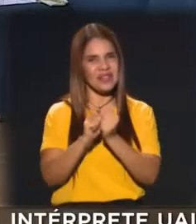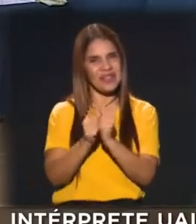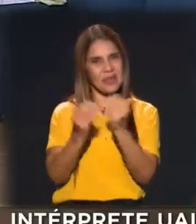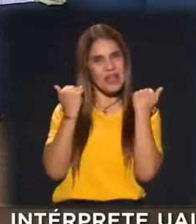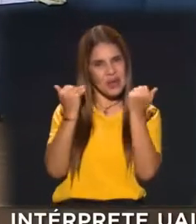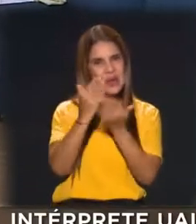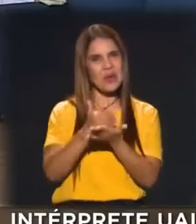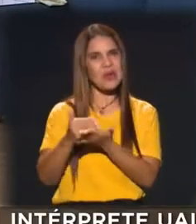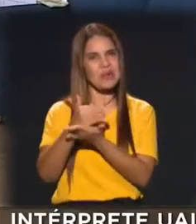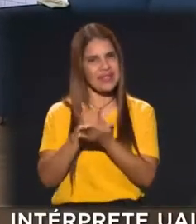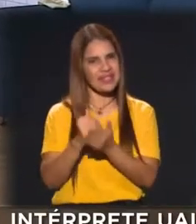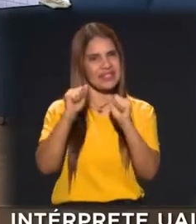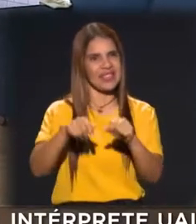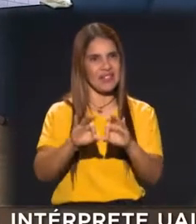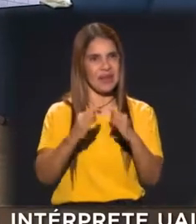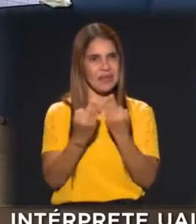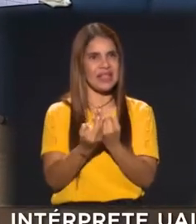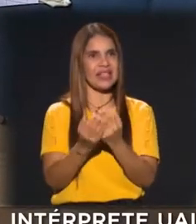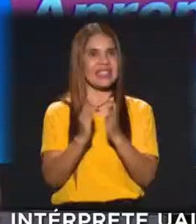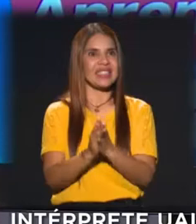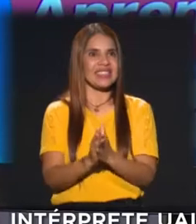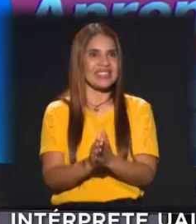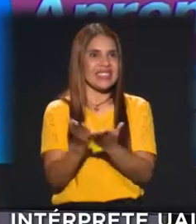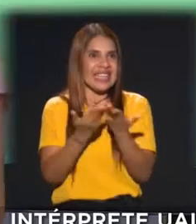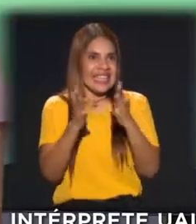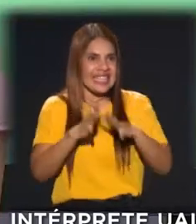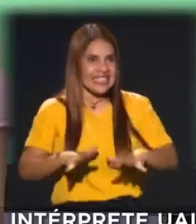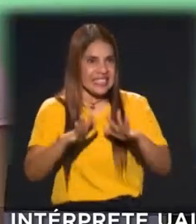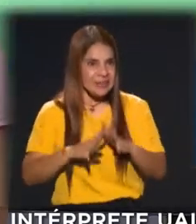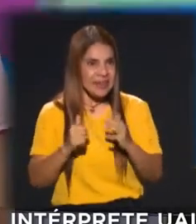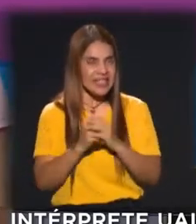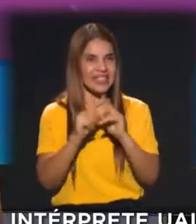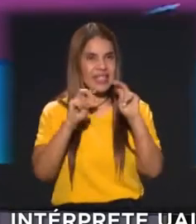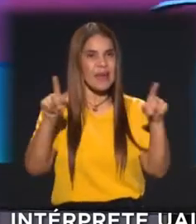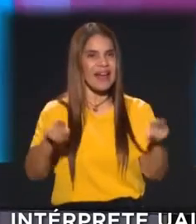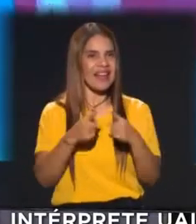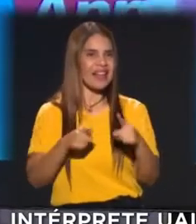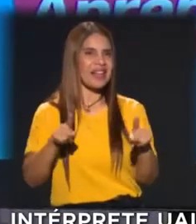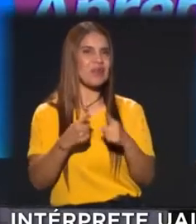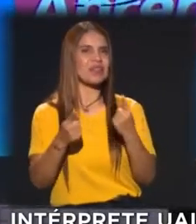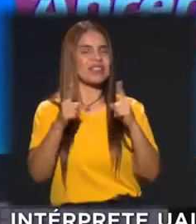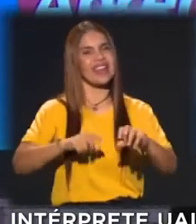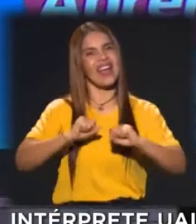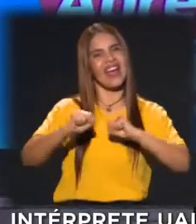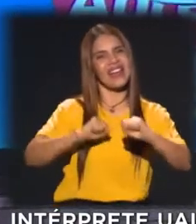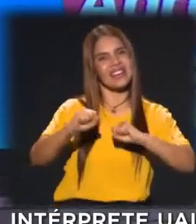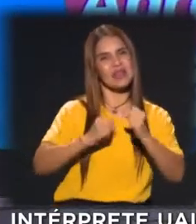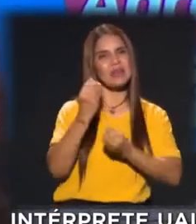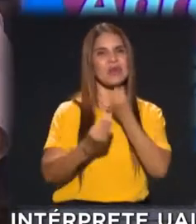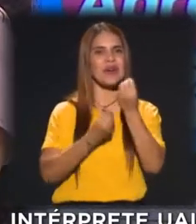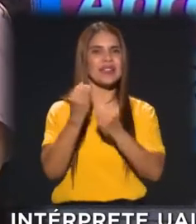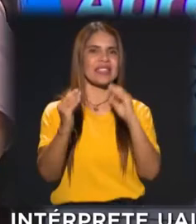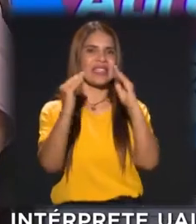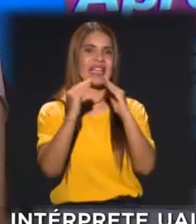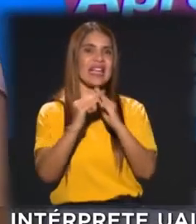familia puedan compartir. Profe, listo. Qué rico poder compartir con ustedes este espacio. Vamos a hablar de la música y también de esas actividades que se pueden hacer